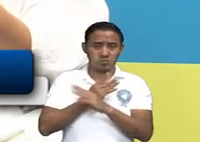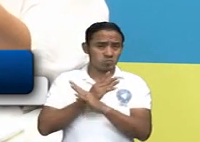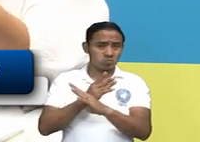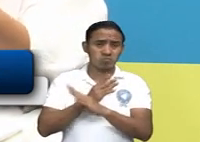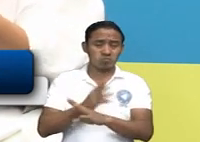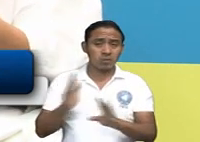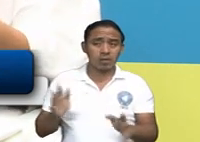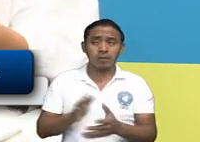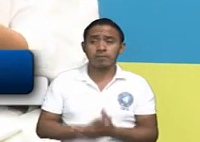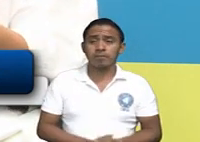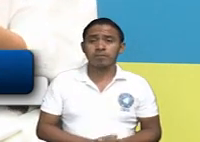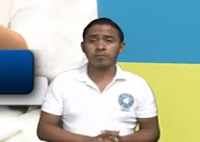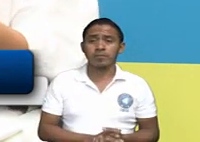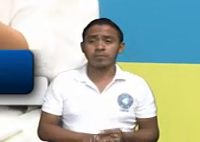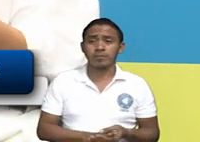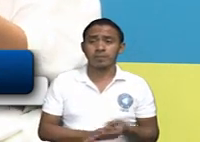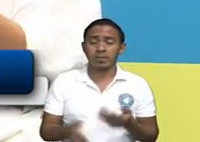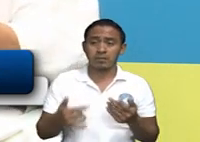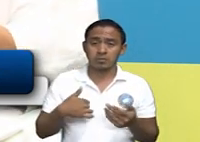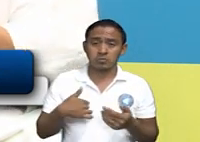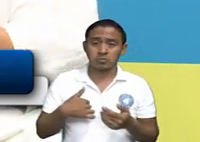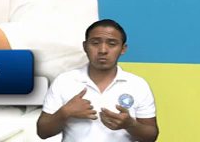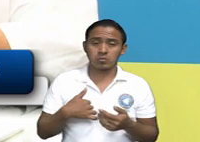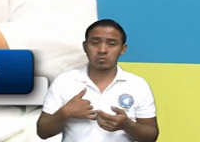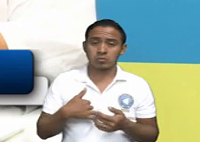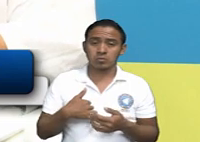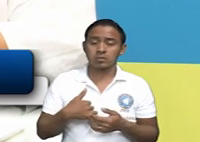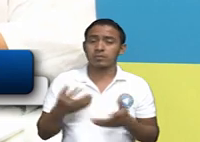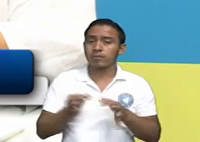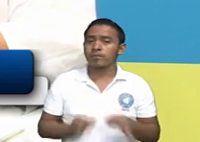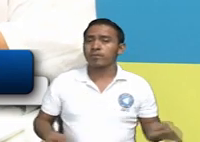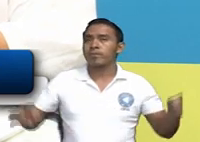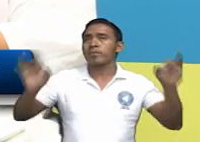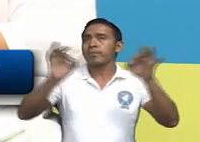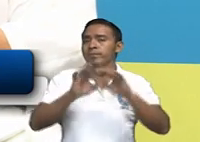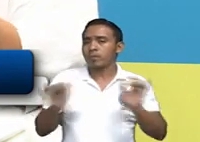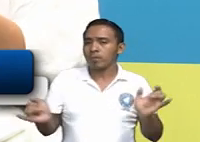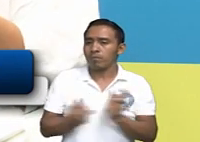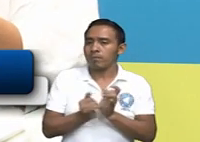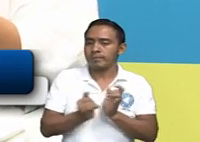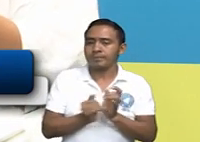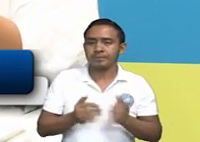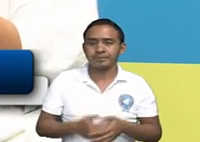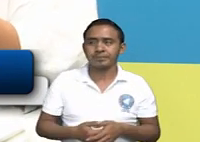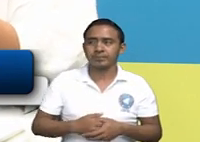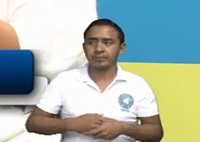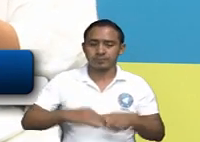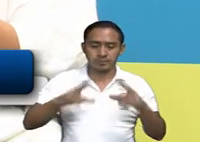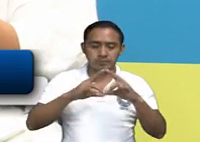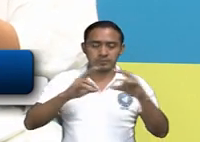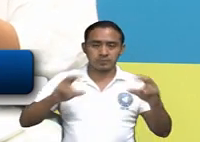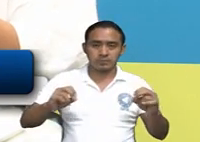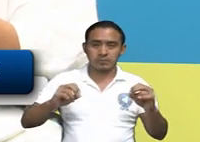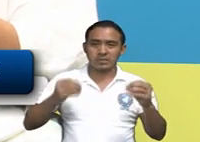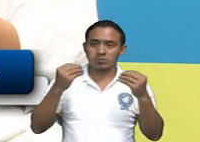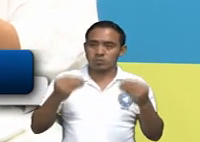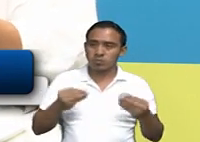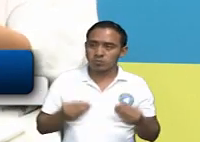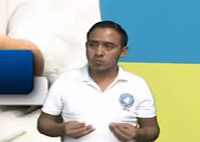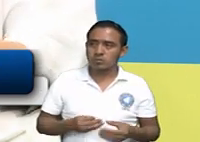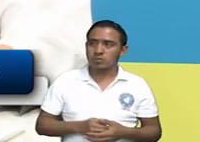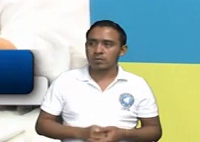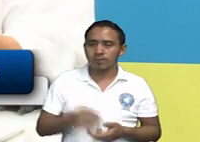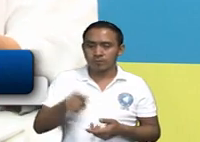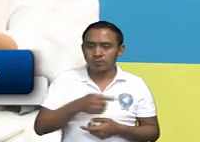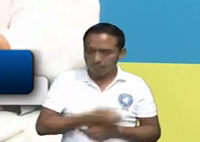abracen, porque desde que yo estoy queriendo, eso es importante también. Nosotros los niños somos muy dados a que